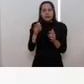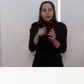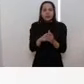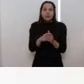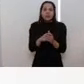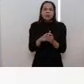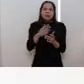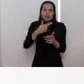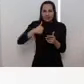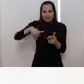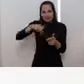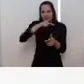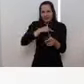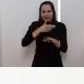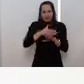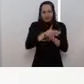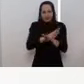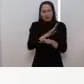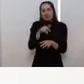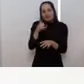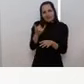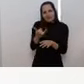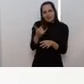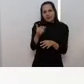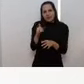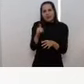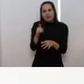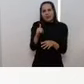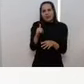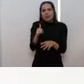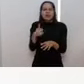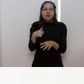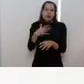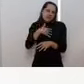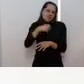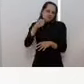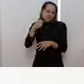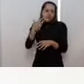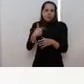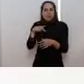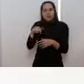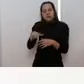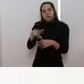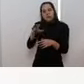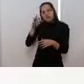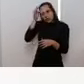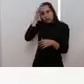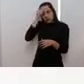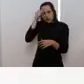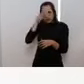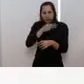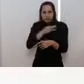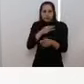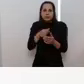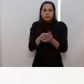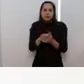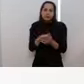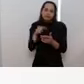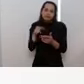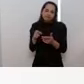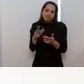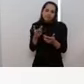estuvimos nosotros accionados el 84 por ciento fue fallos a favor de la institución esto demuestra el compromiso que tiene el hospital militar